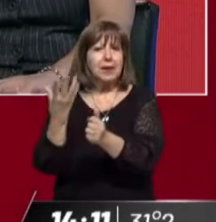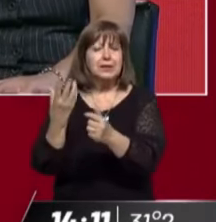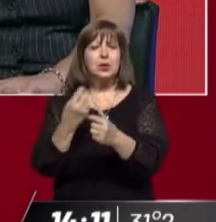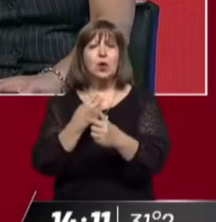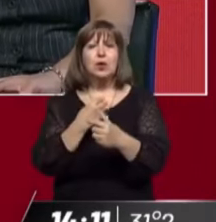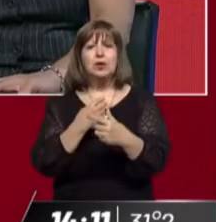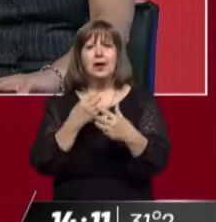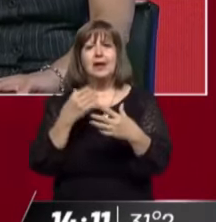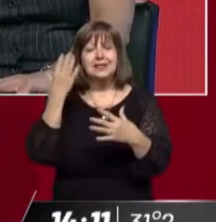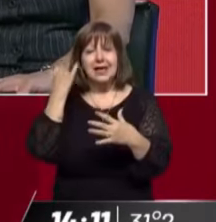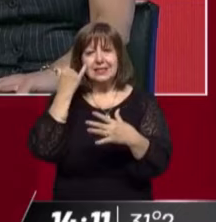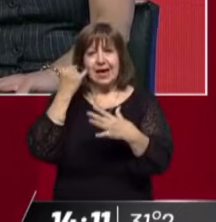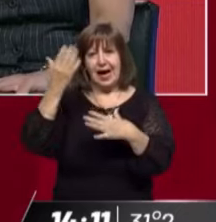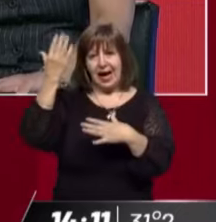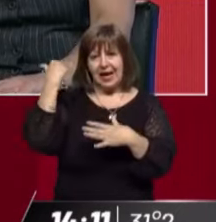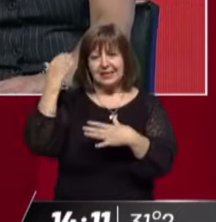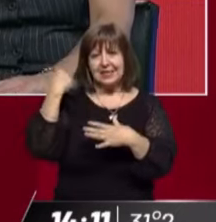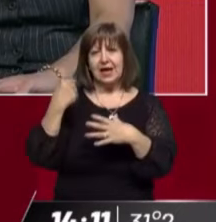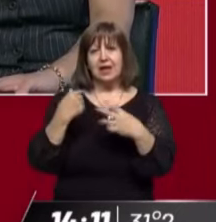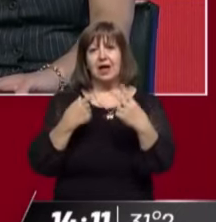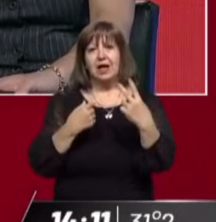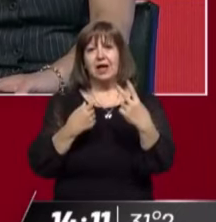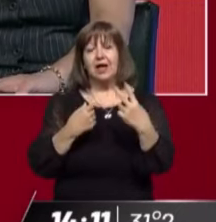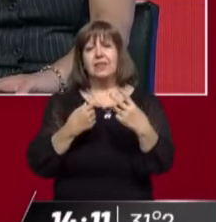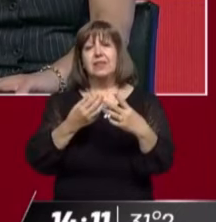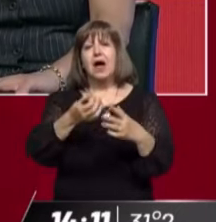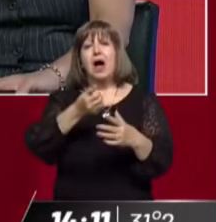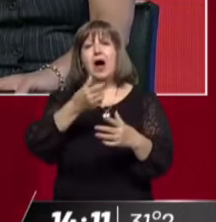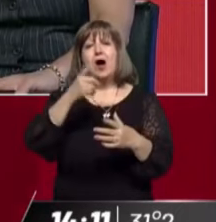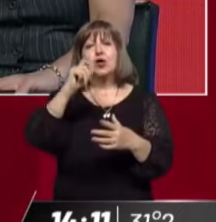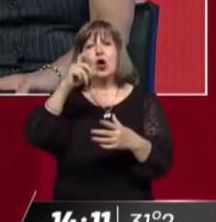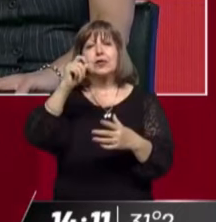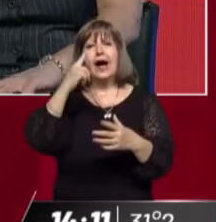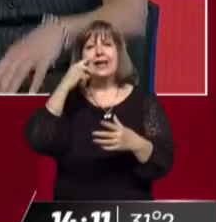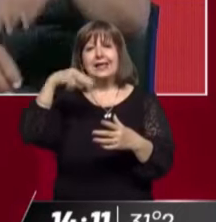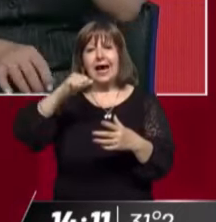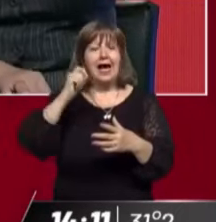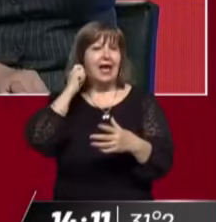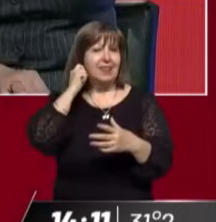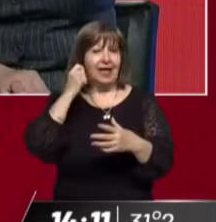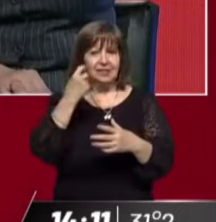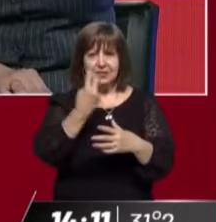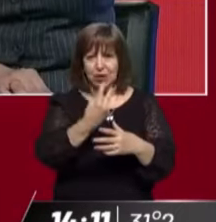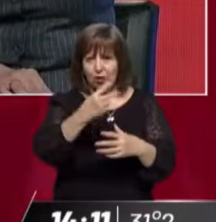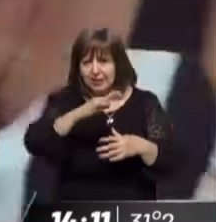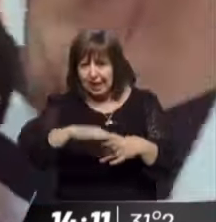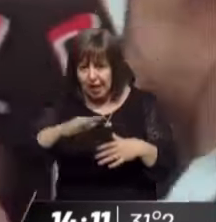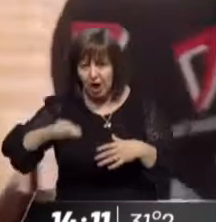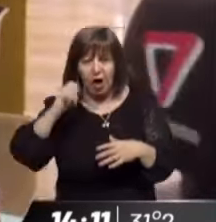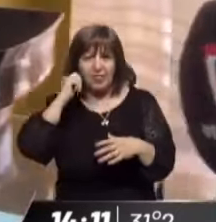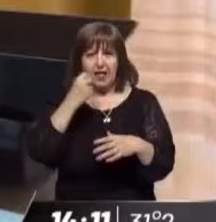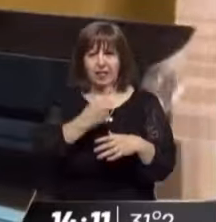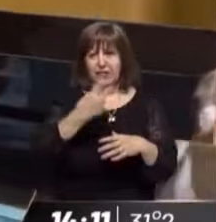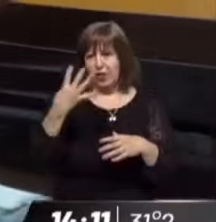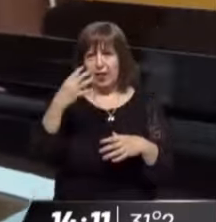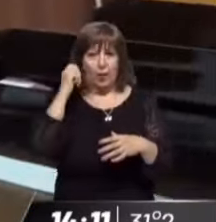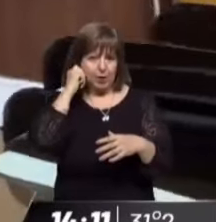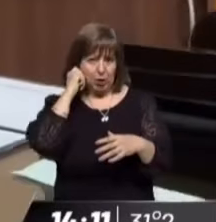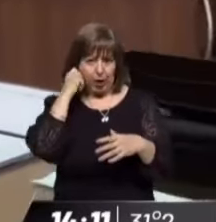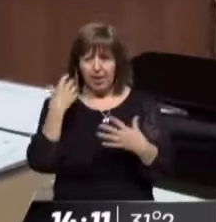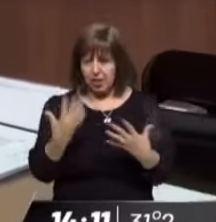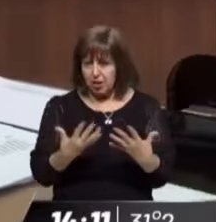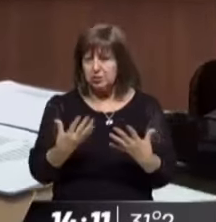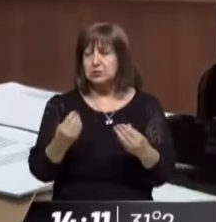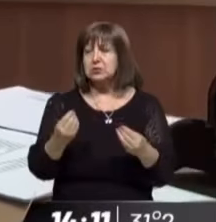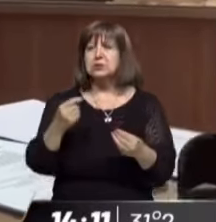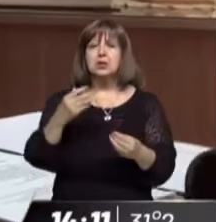niños que ingresan ayer aquí al nosocomio intoxicados con cocaína, por lo menos así dio el examen final que se hizo en este lugar.